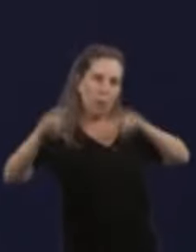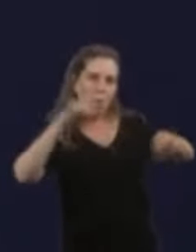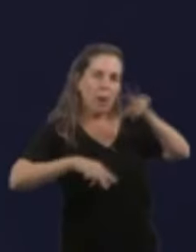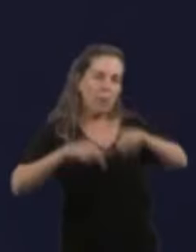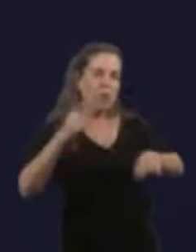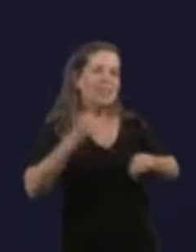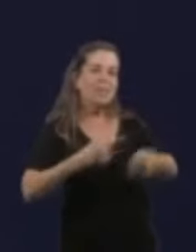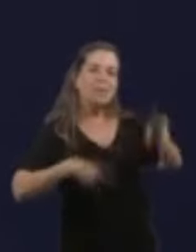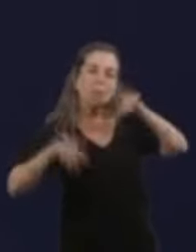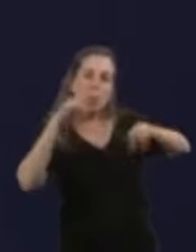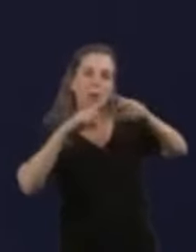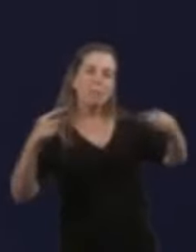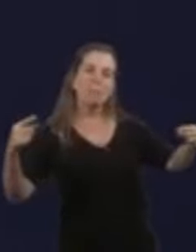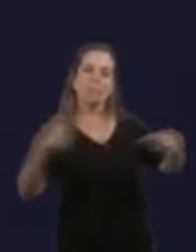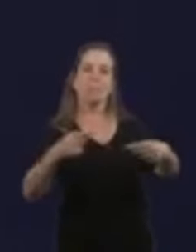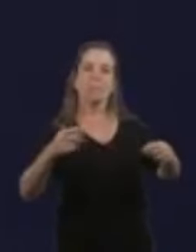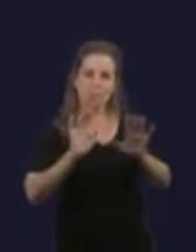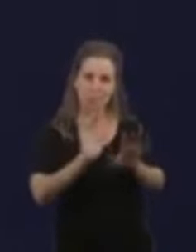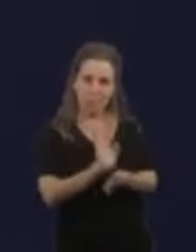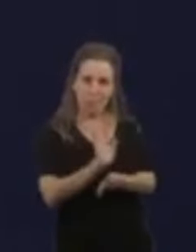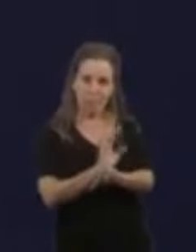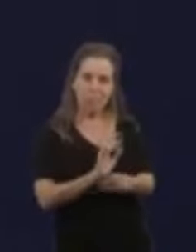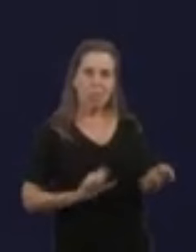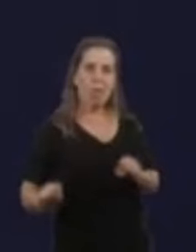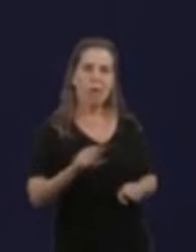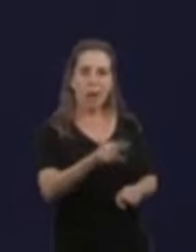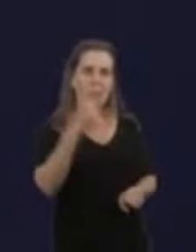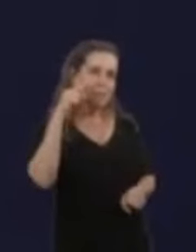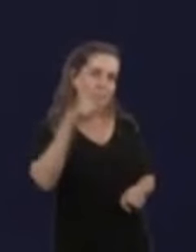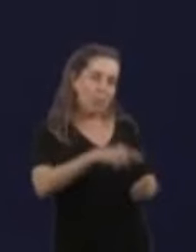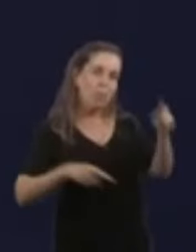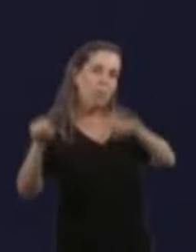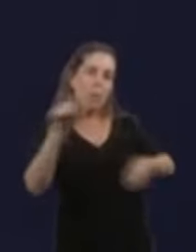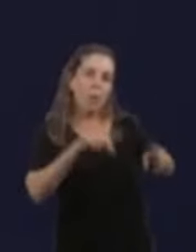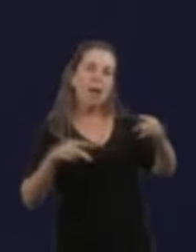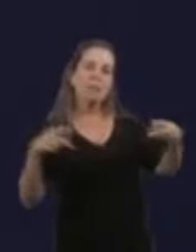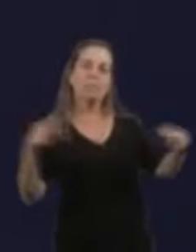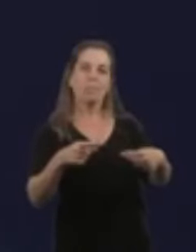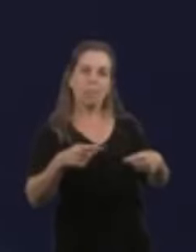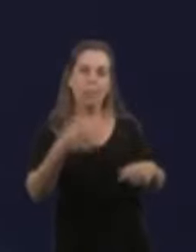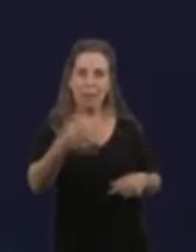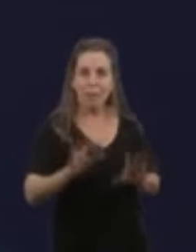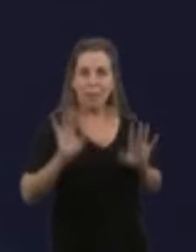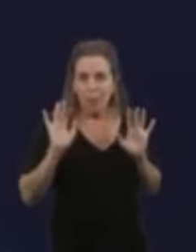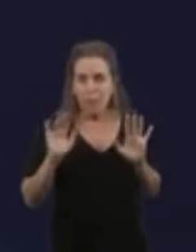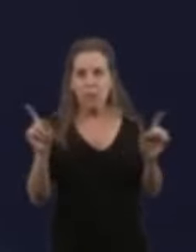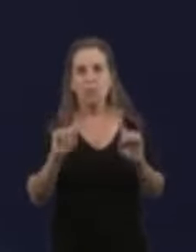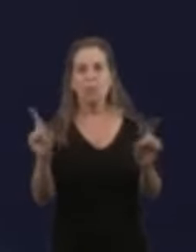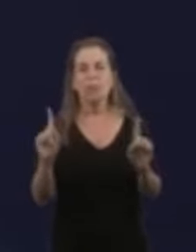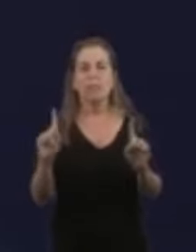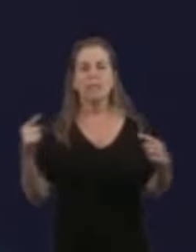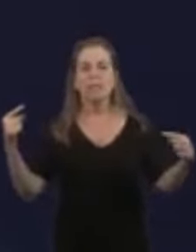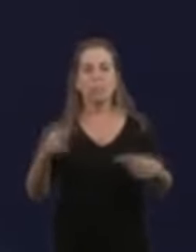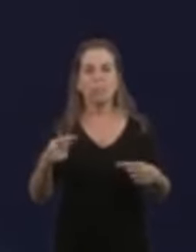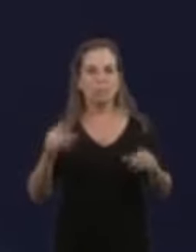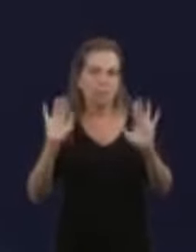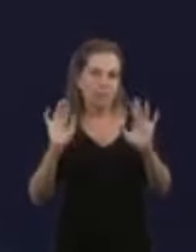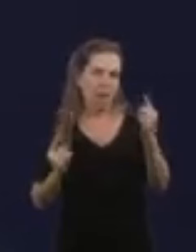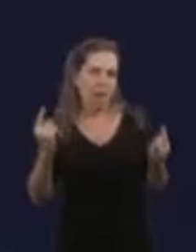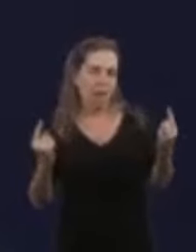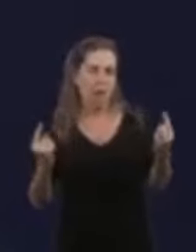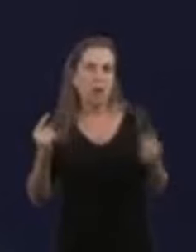punto el punto para el título lo cual está muy bien eh pero no no hubo ninguna contradicción lo el